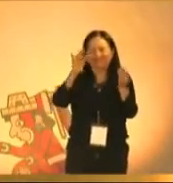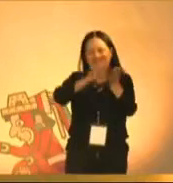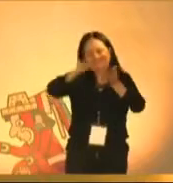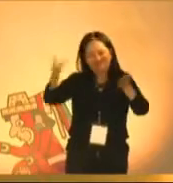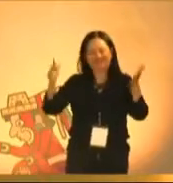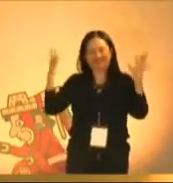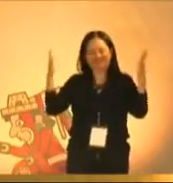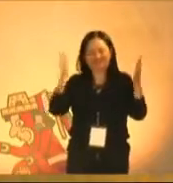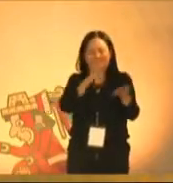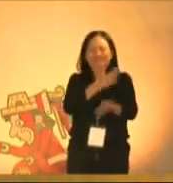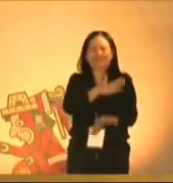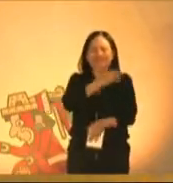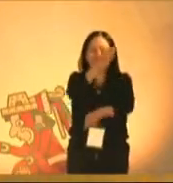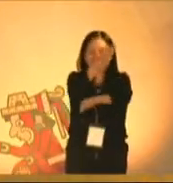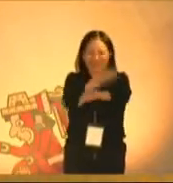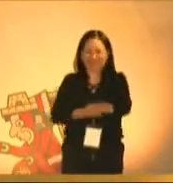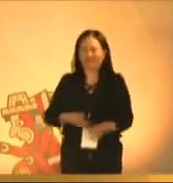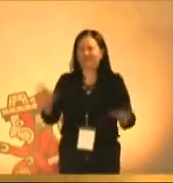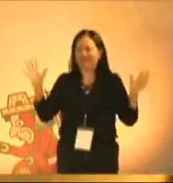tardes